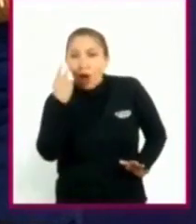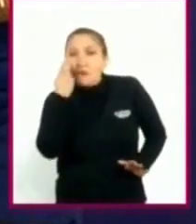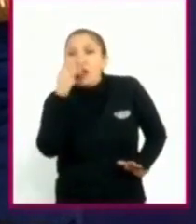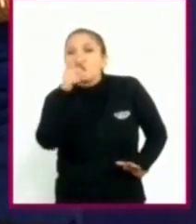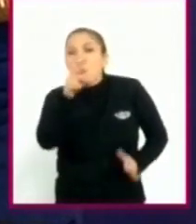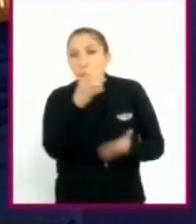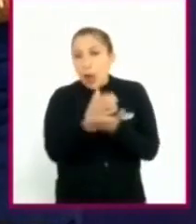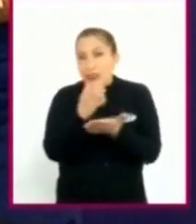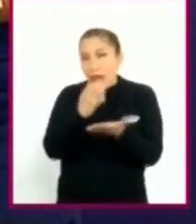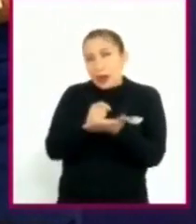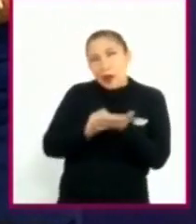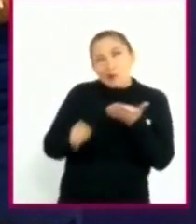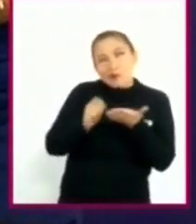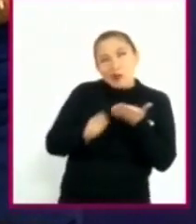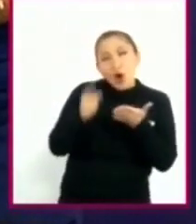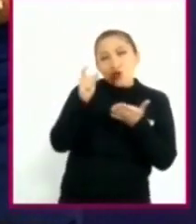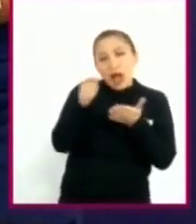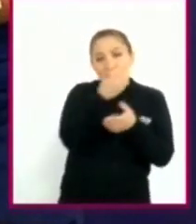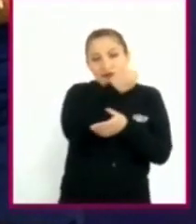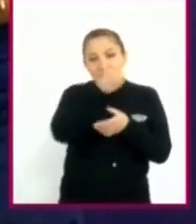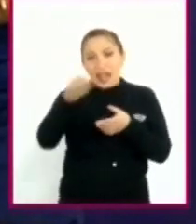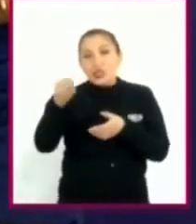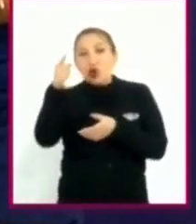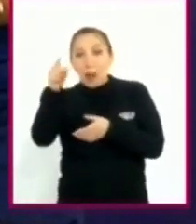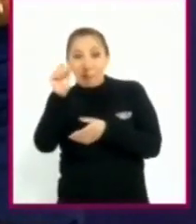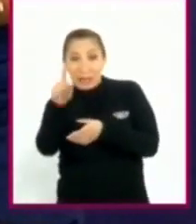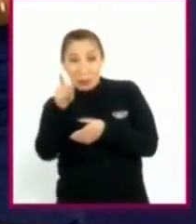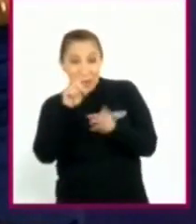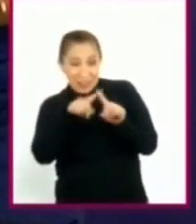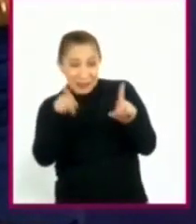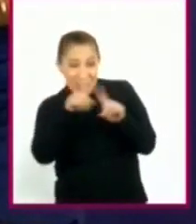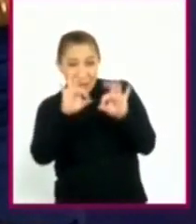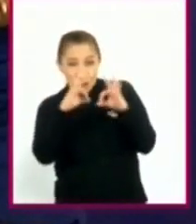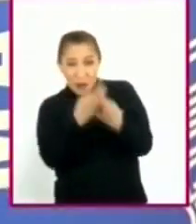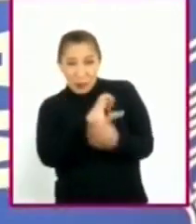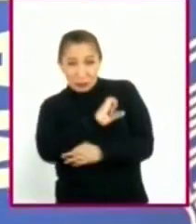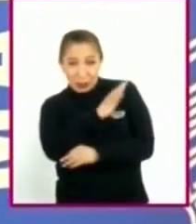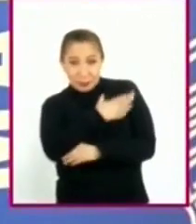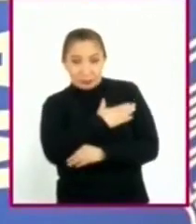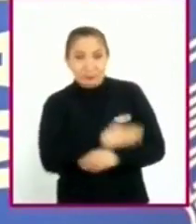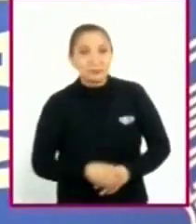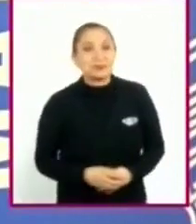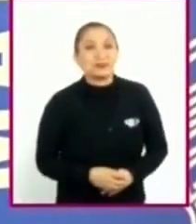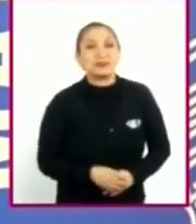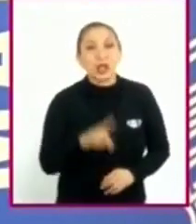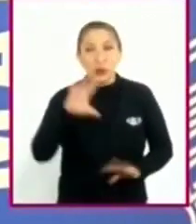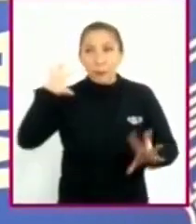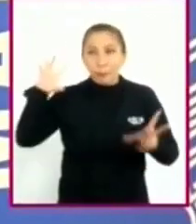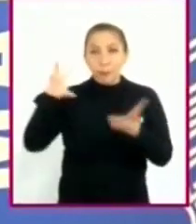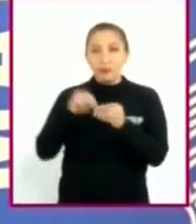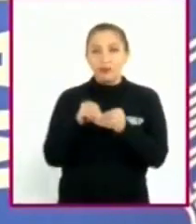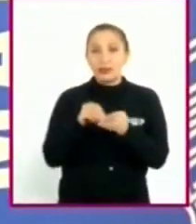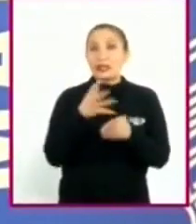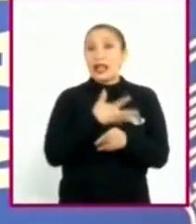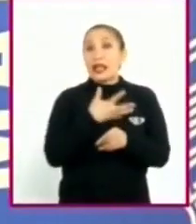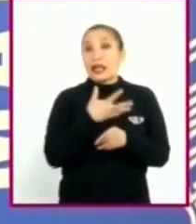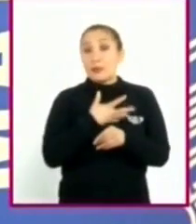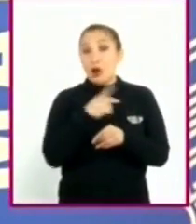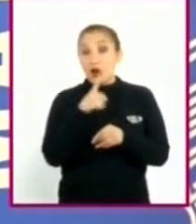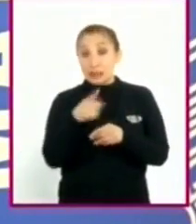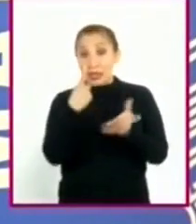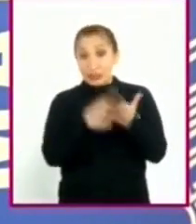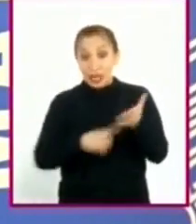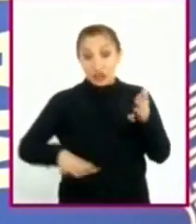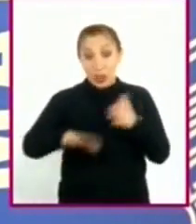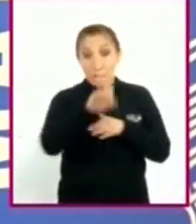tomen su cuaderno y formen una frase con alguna de estas variantes lingüísticas. Recapitulemos, tenemos que dentro